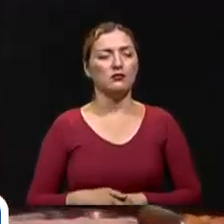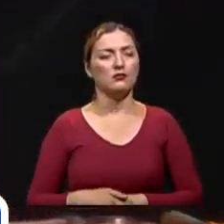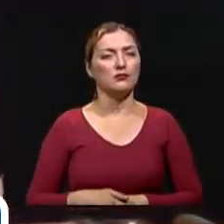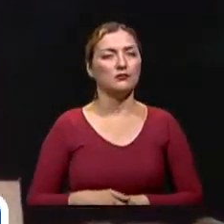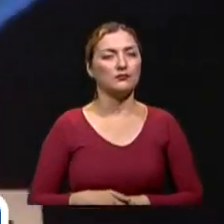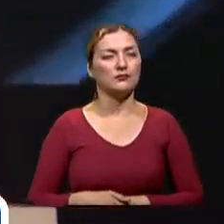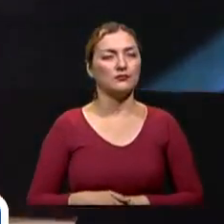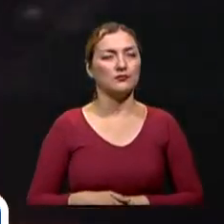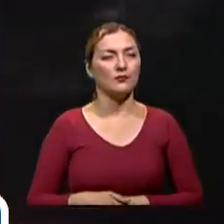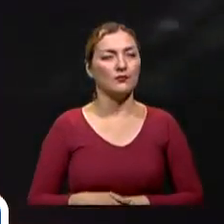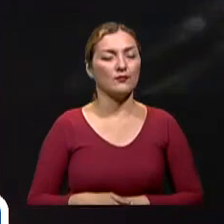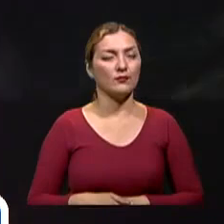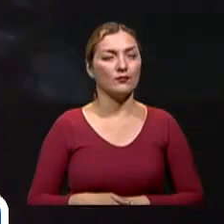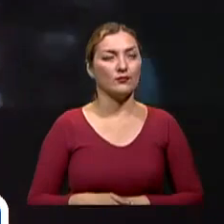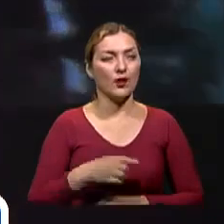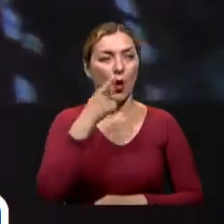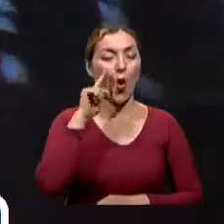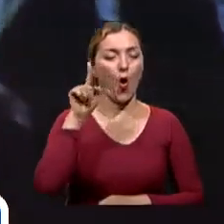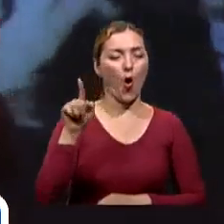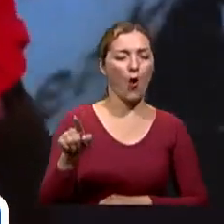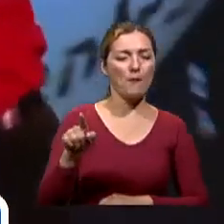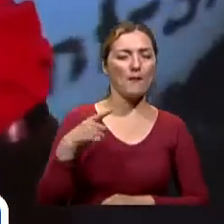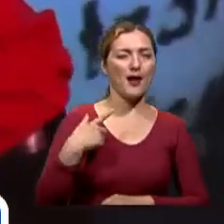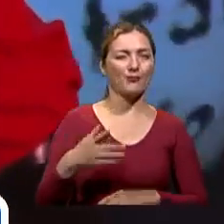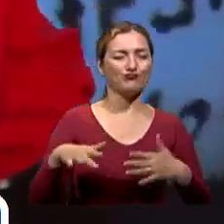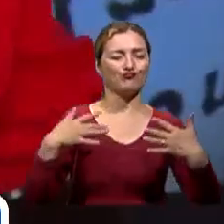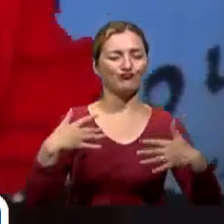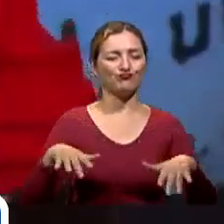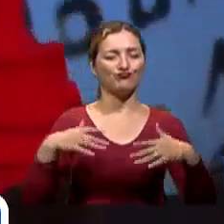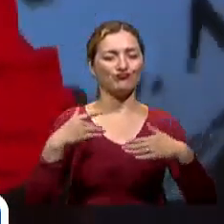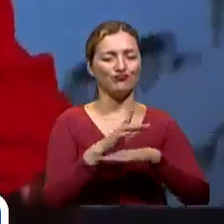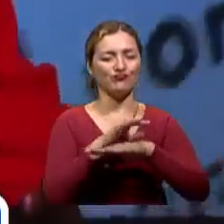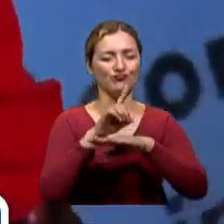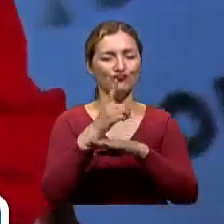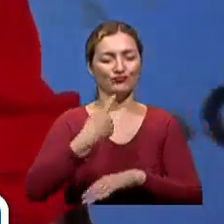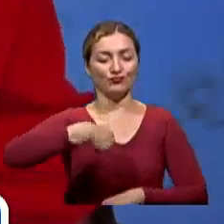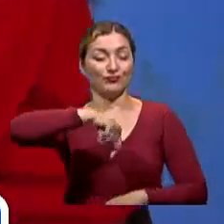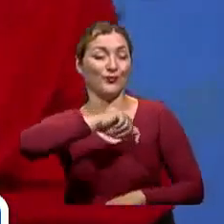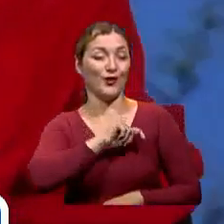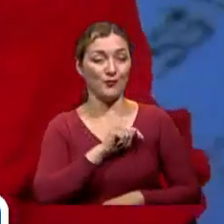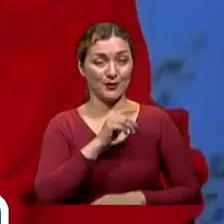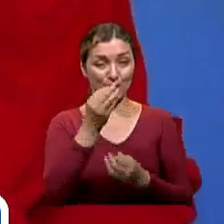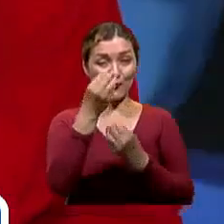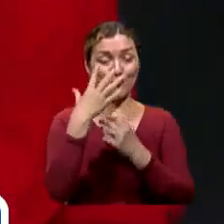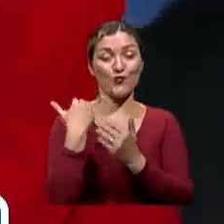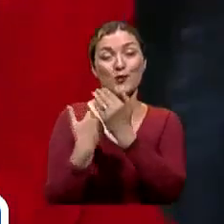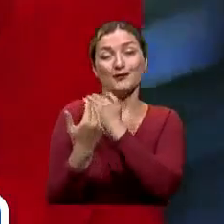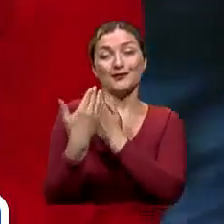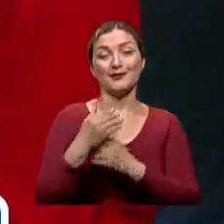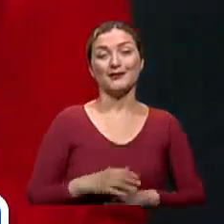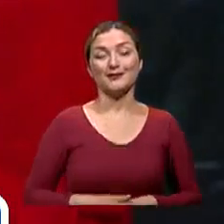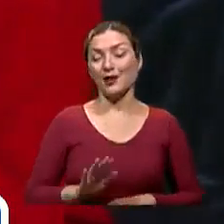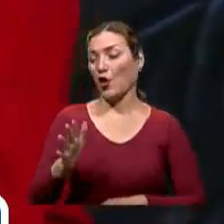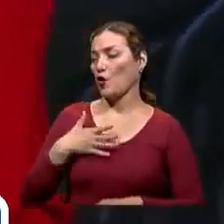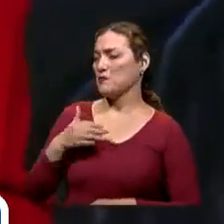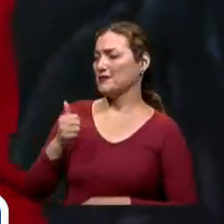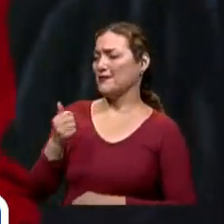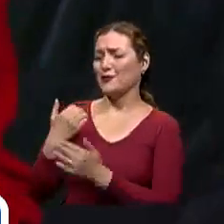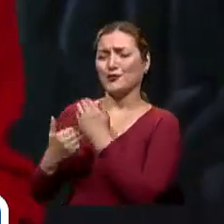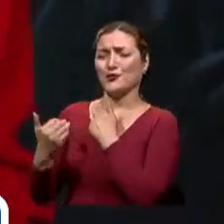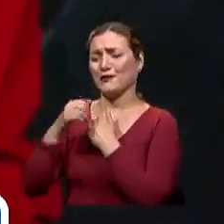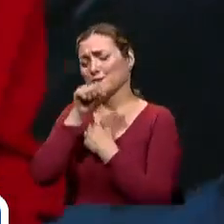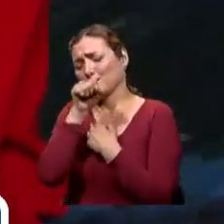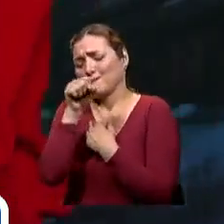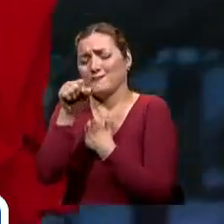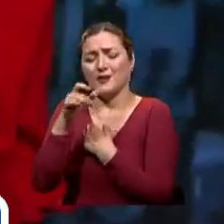Alberto Conejero, dramaturgo español, que nos va a contar de qué va esta historia. ¿Qué tal? Buenos días. Buenos días, ¿qué tal? ¿Cómo estáis? Pues es una historia apasionante que habla